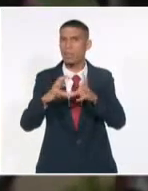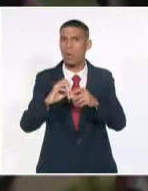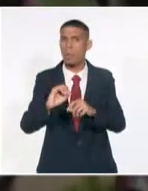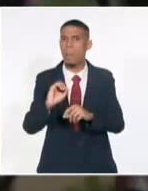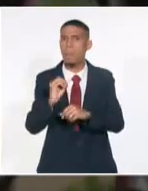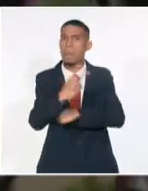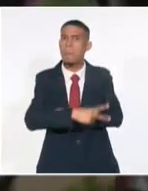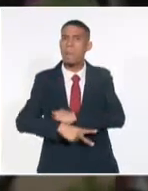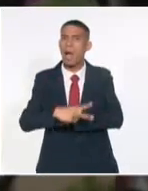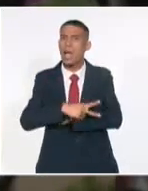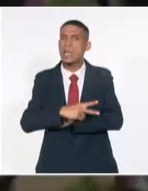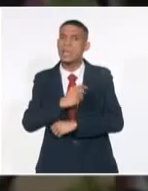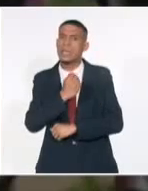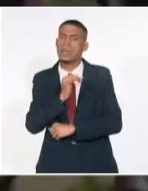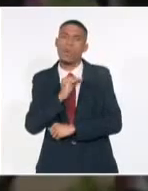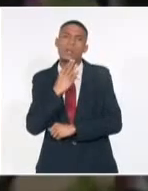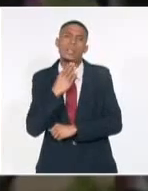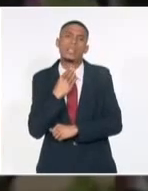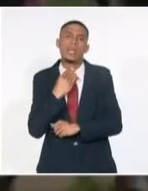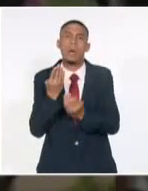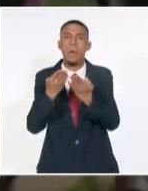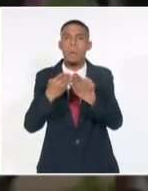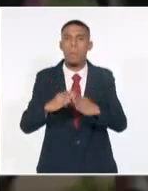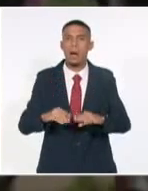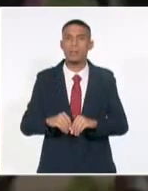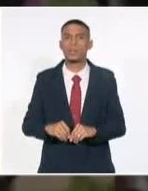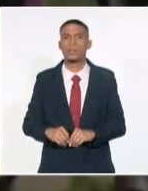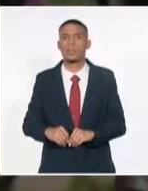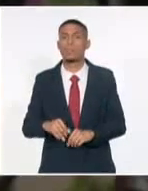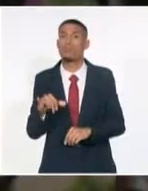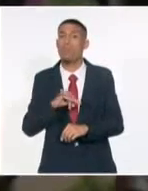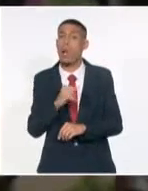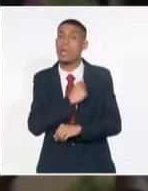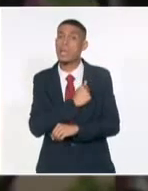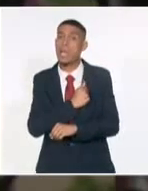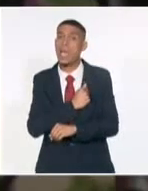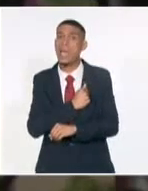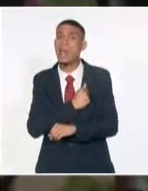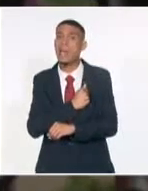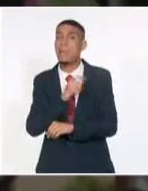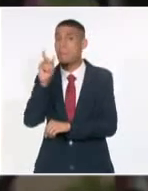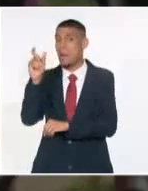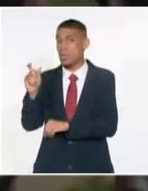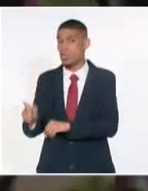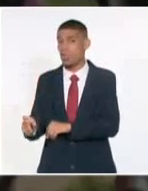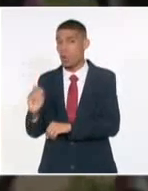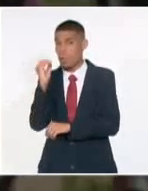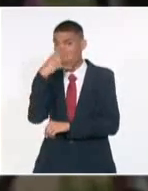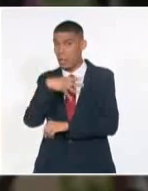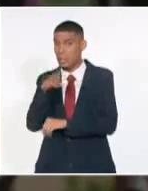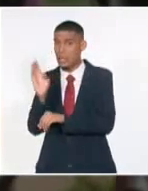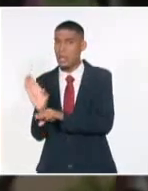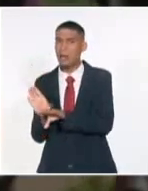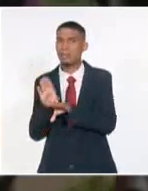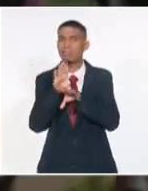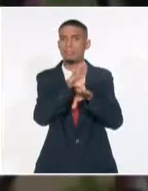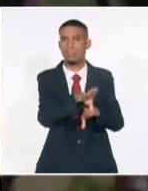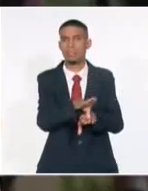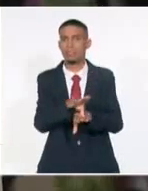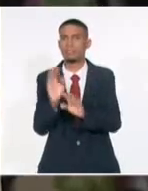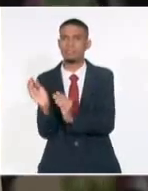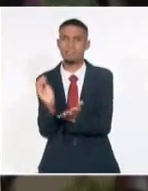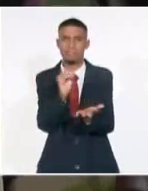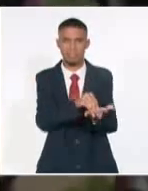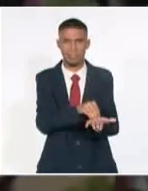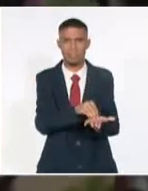amante de la paz, acepta el retorno de los refugiados palestinos. ¿Y dónde está el Estado palestino que tenía que